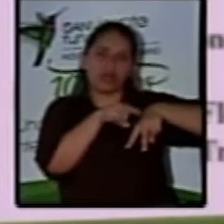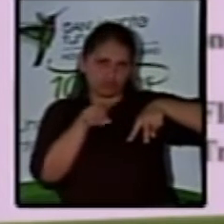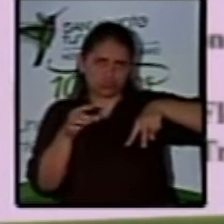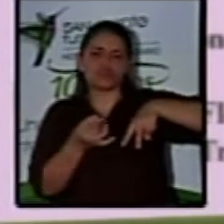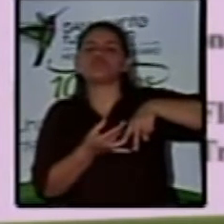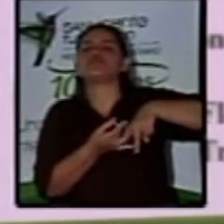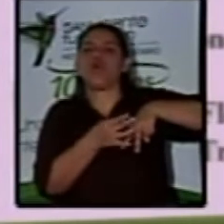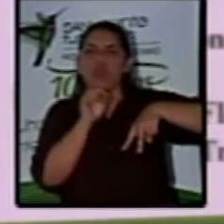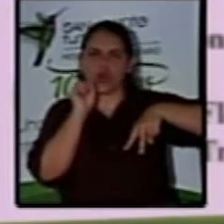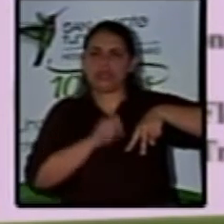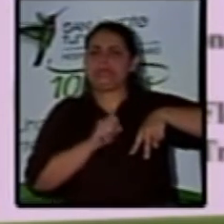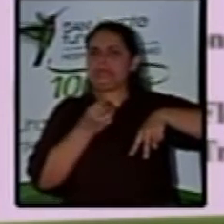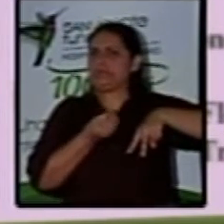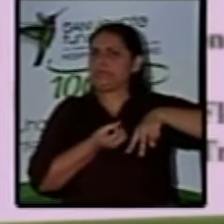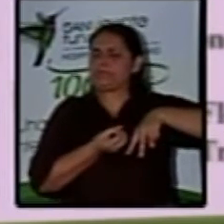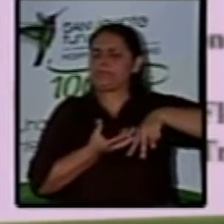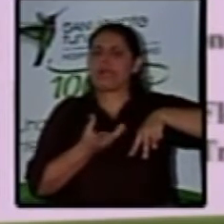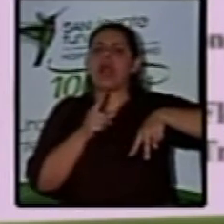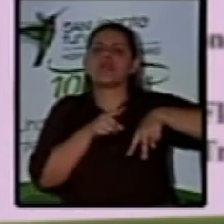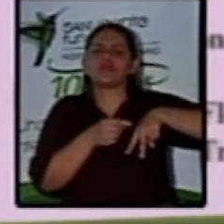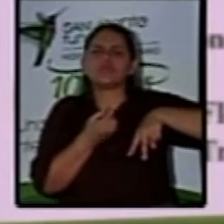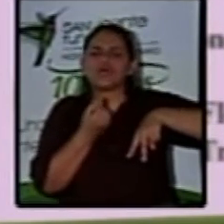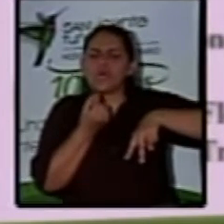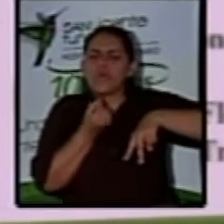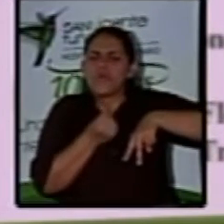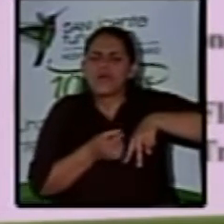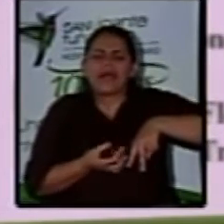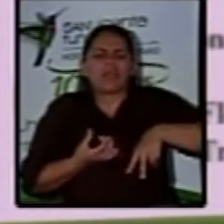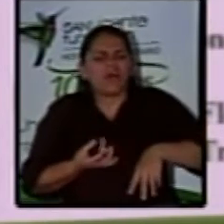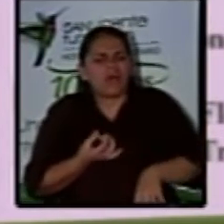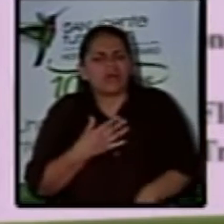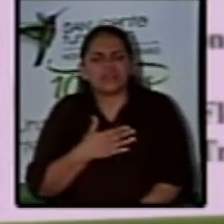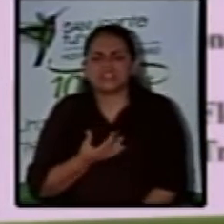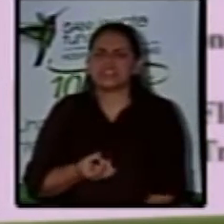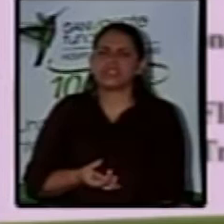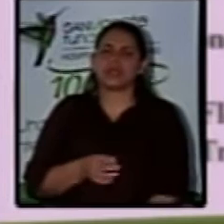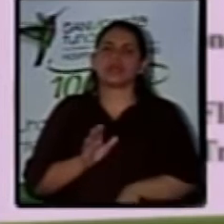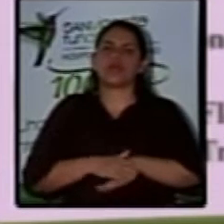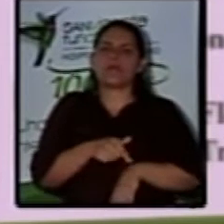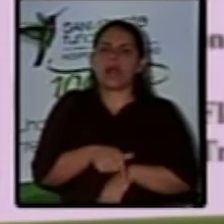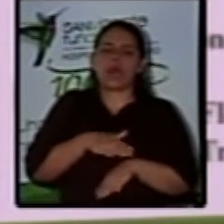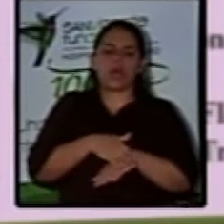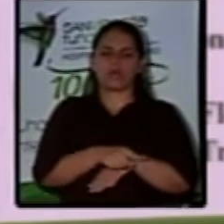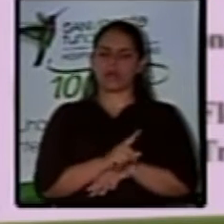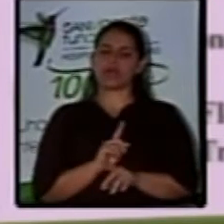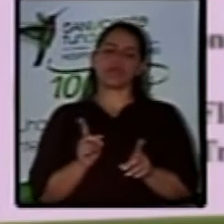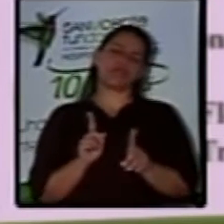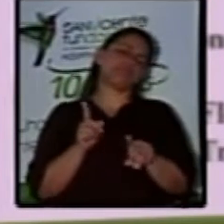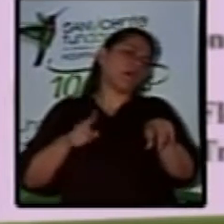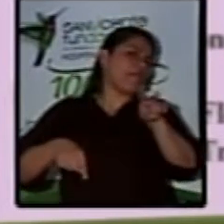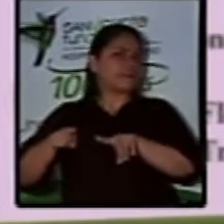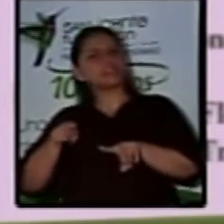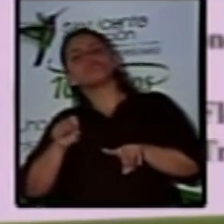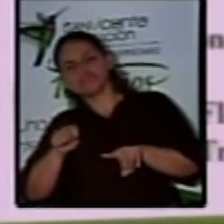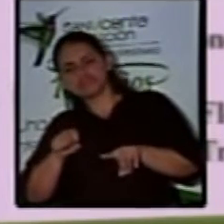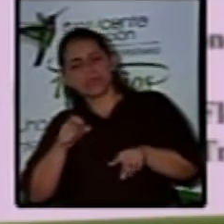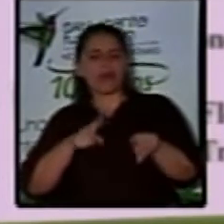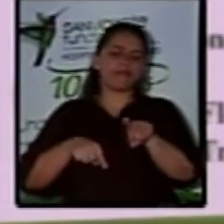nada. O hay personas que tienen una dilatación varicosa localizada y le atribuyen muchos síntomas a esto.